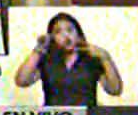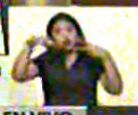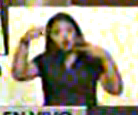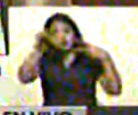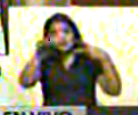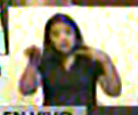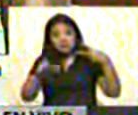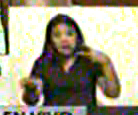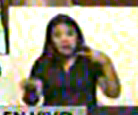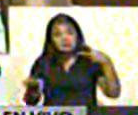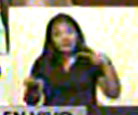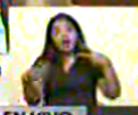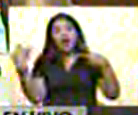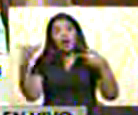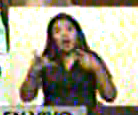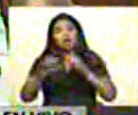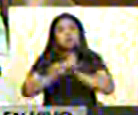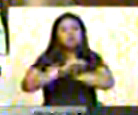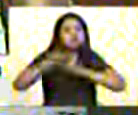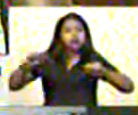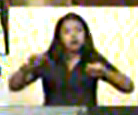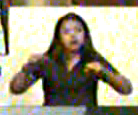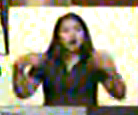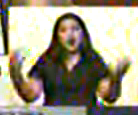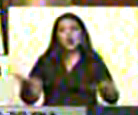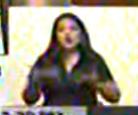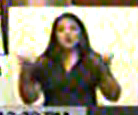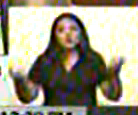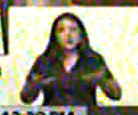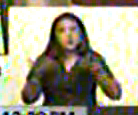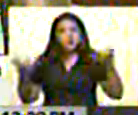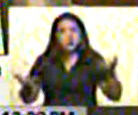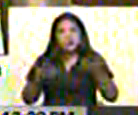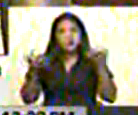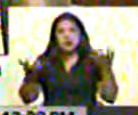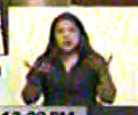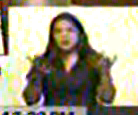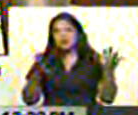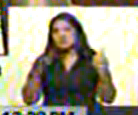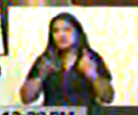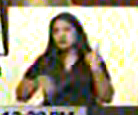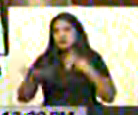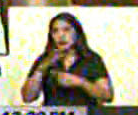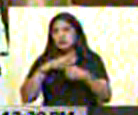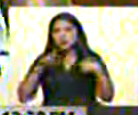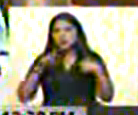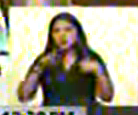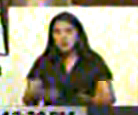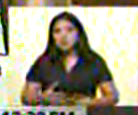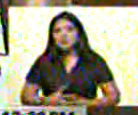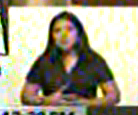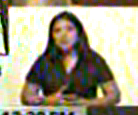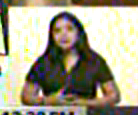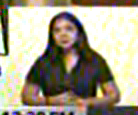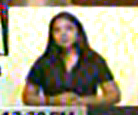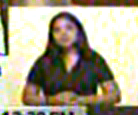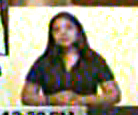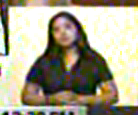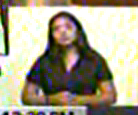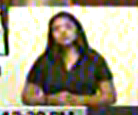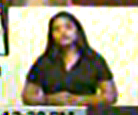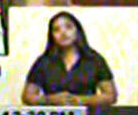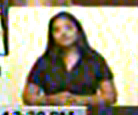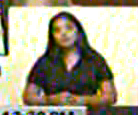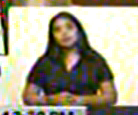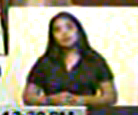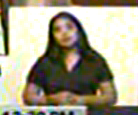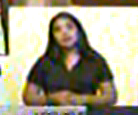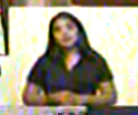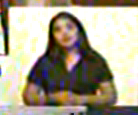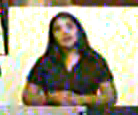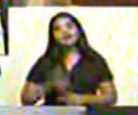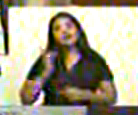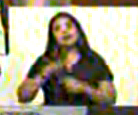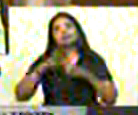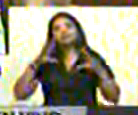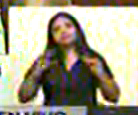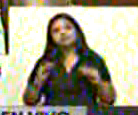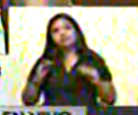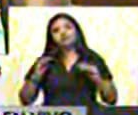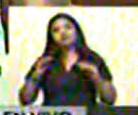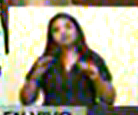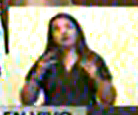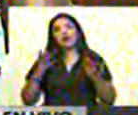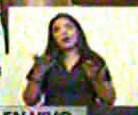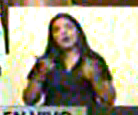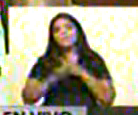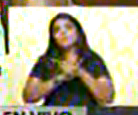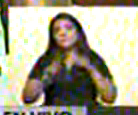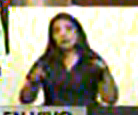sucedido explosiones y situaciones que han conllevado a cortar el servicio eléctrico, sin embargo,